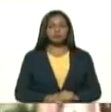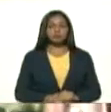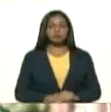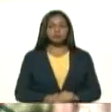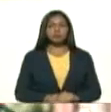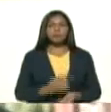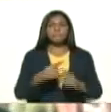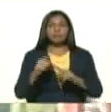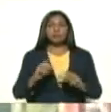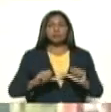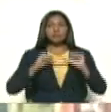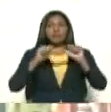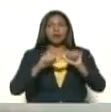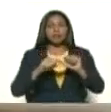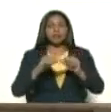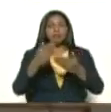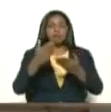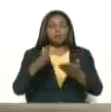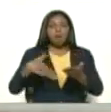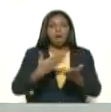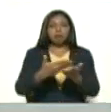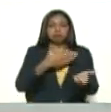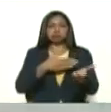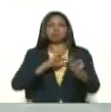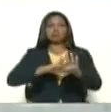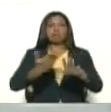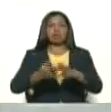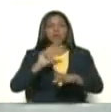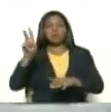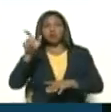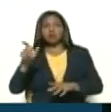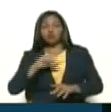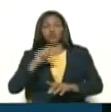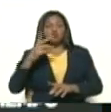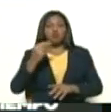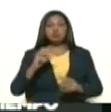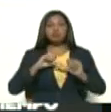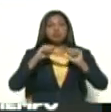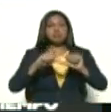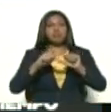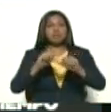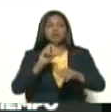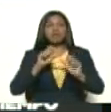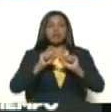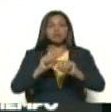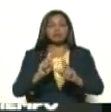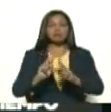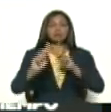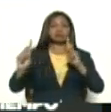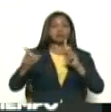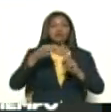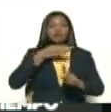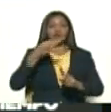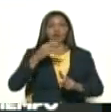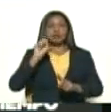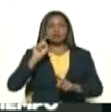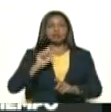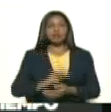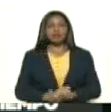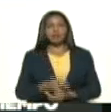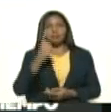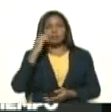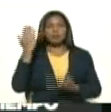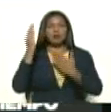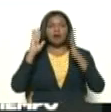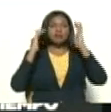Pero este avance puede retroceder si los venezolanos no mantienen las previsiones y el distanciamiento social. Observen con